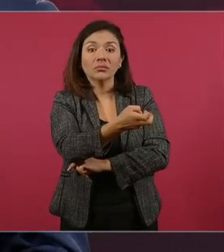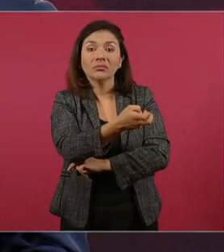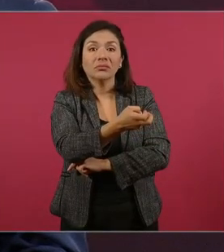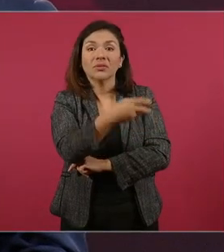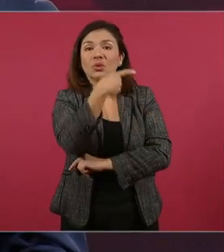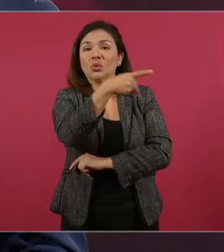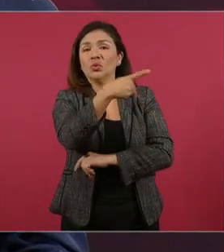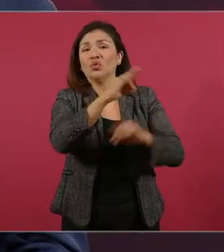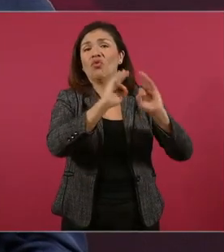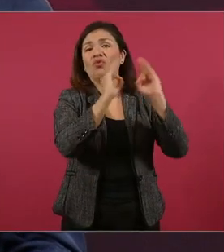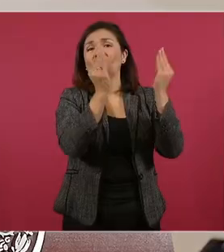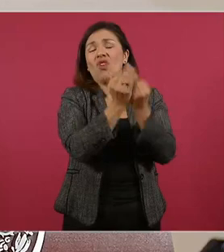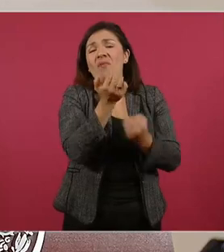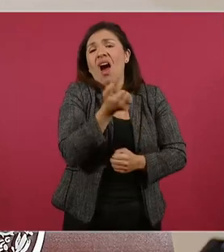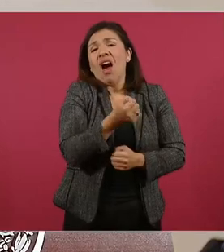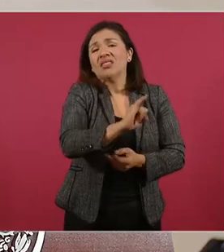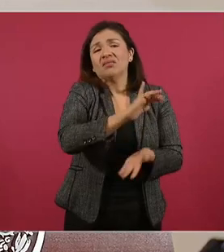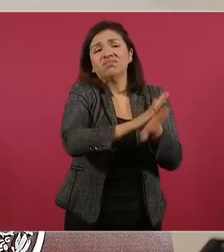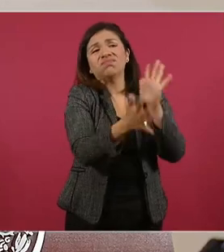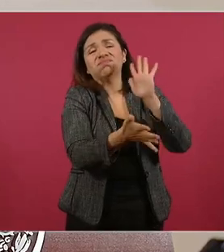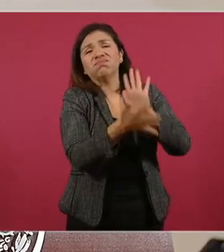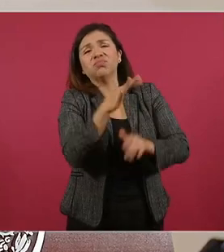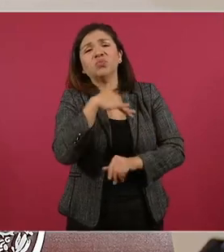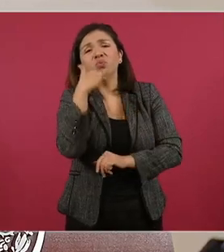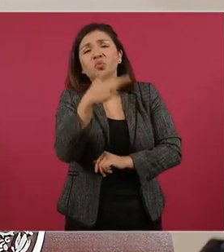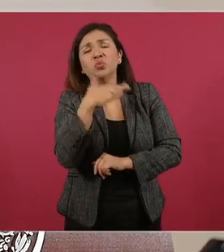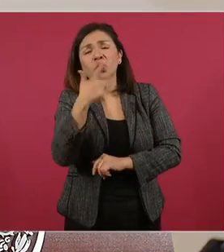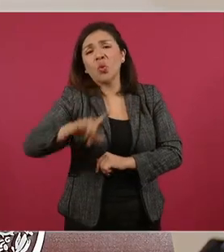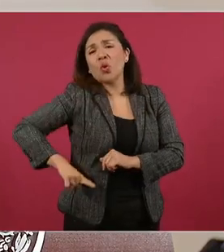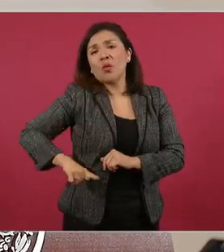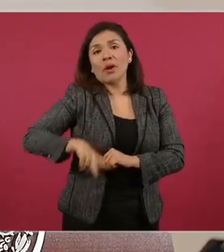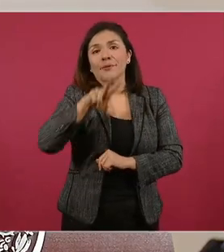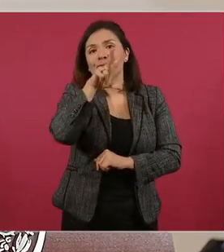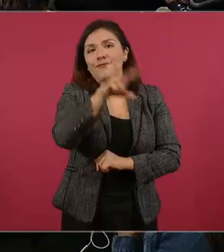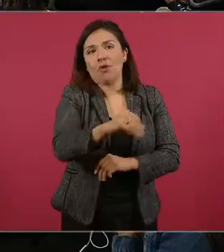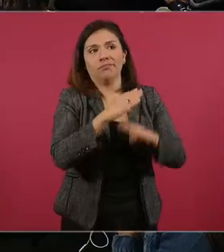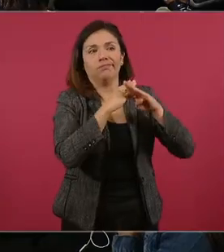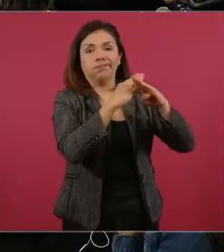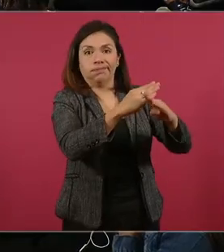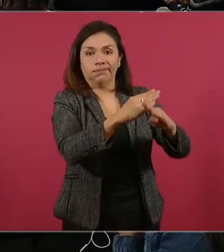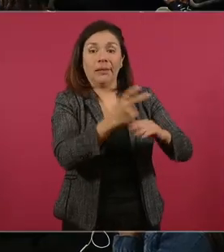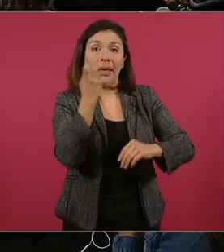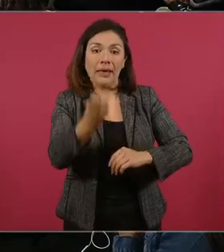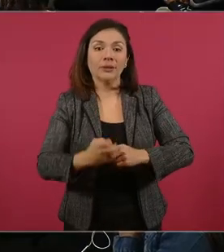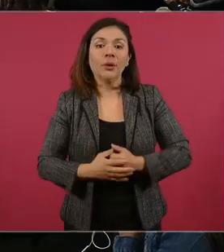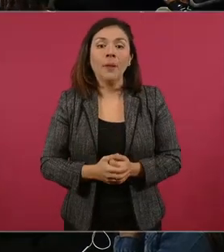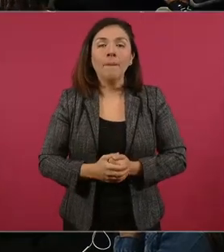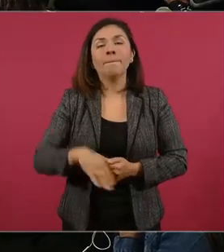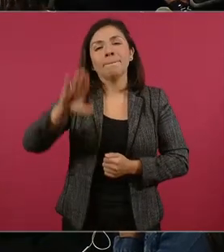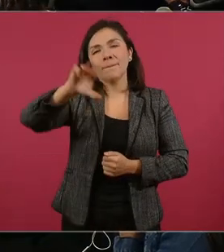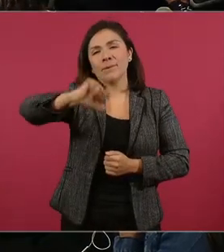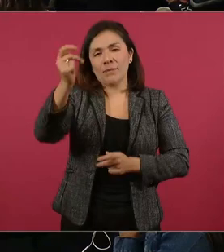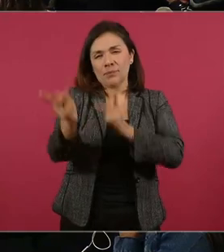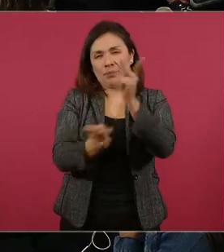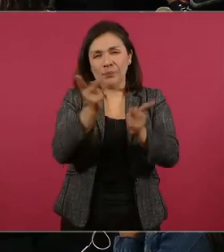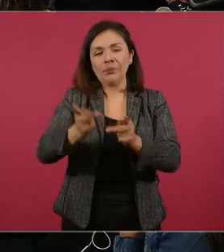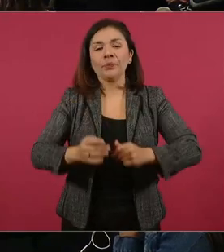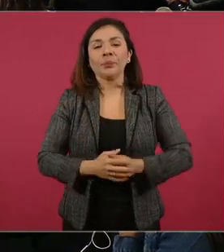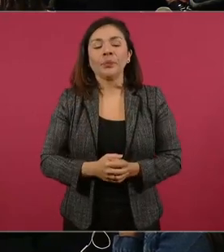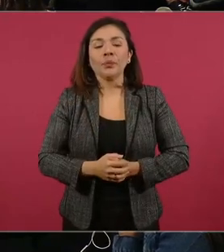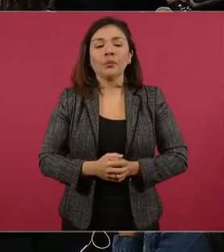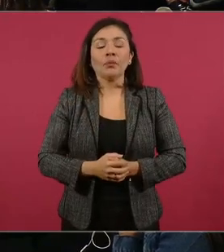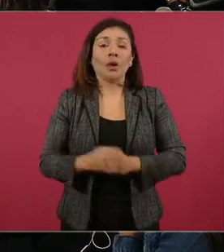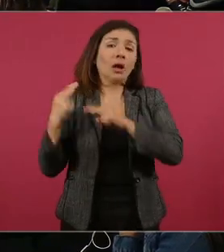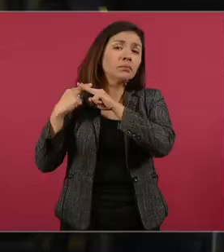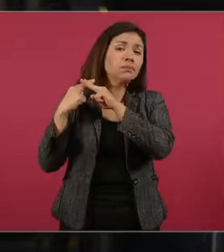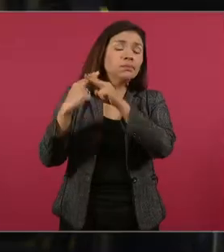modelo, ese estilo de gobierno. Bien, presidente, hace una pregunta, lo que tiene que ver, bueno, 30